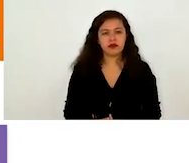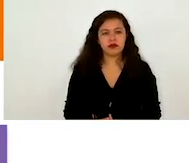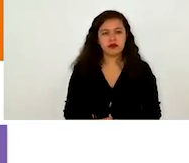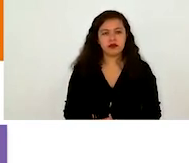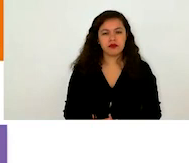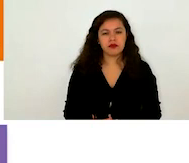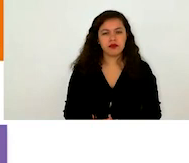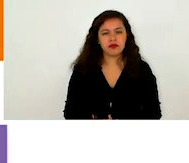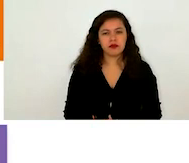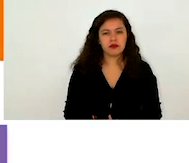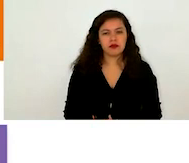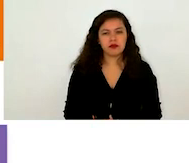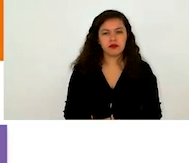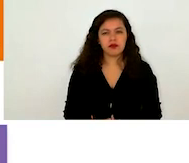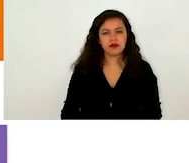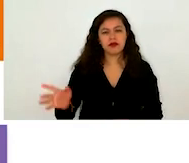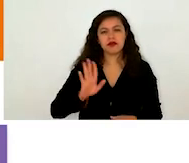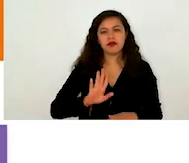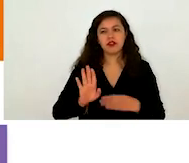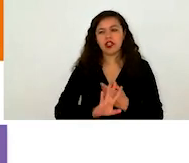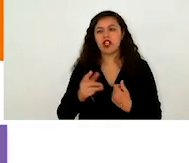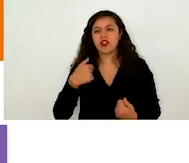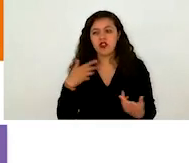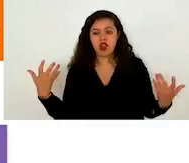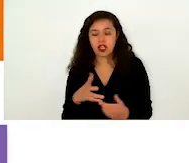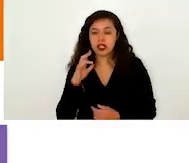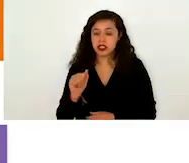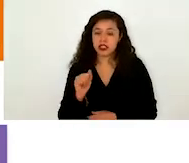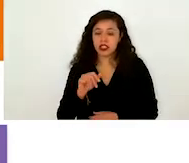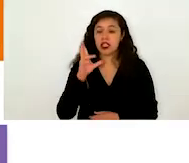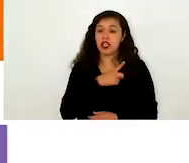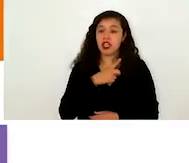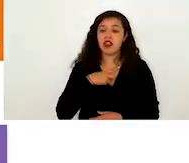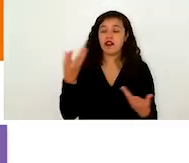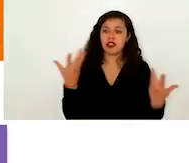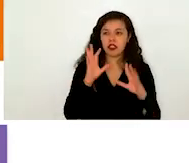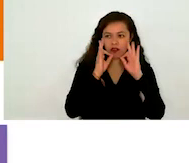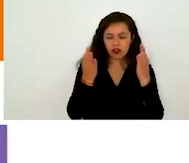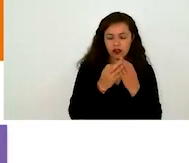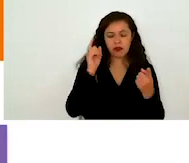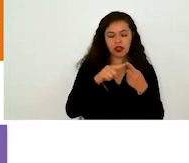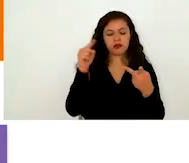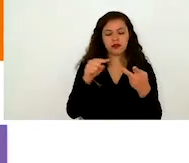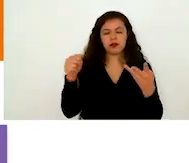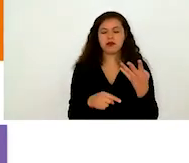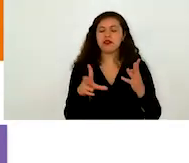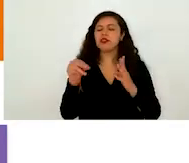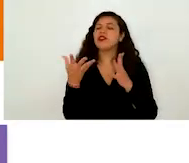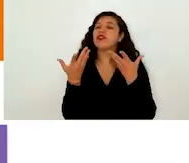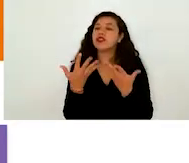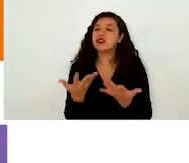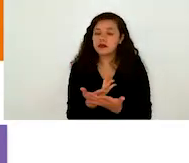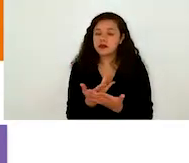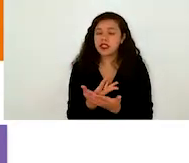todo yo lo haré así que se hace de esta forma se genera esta forma esperen escuchen